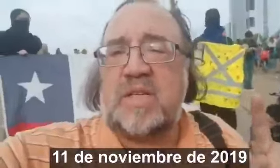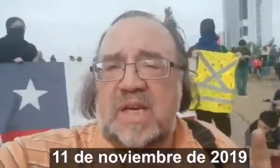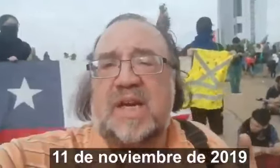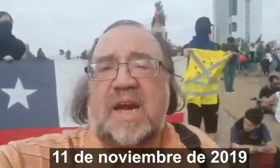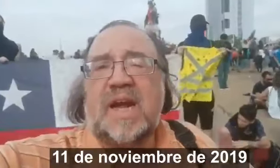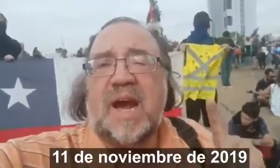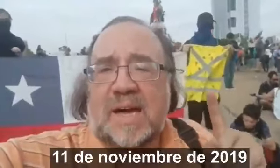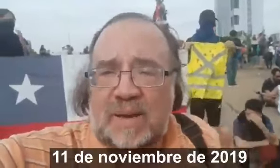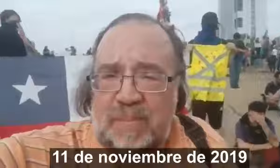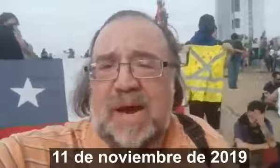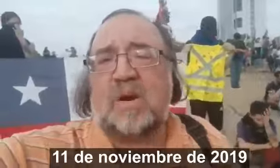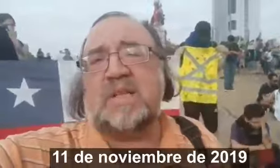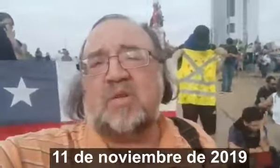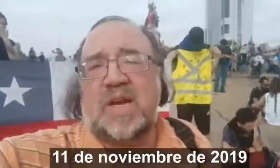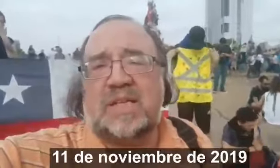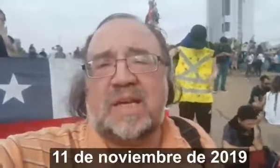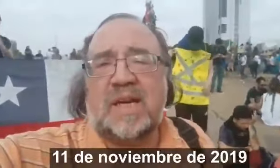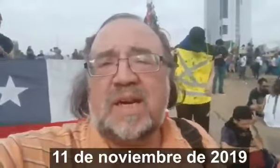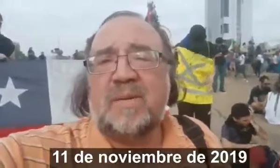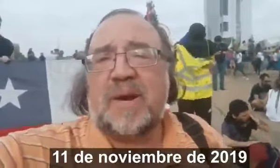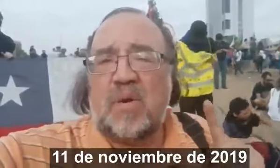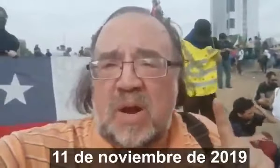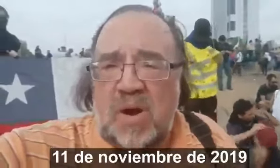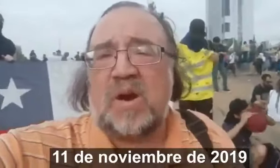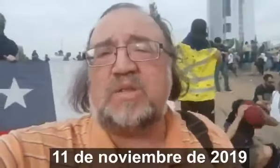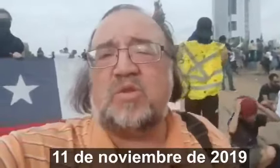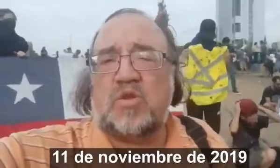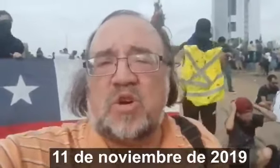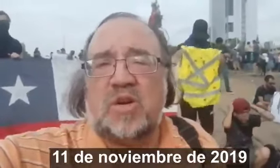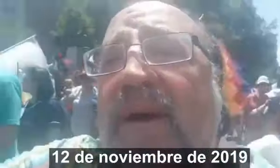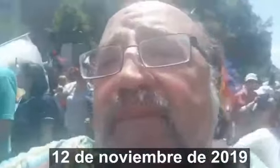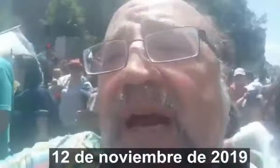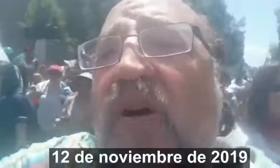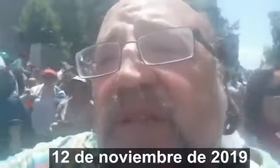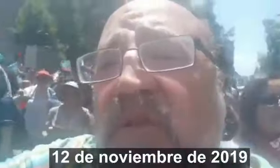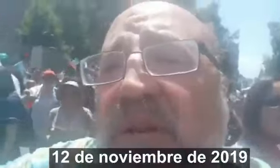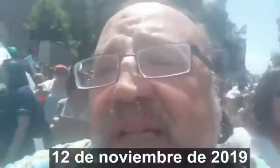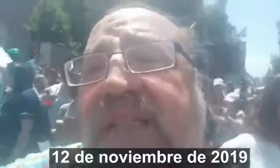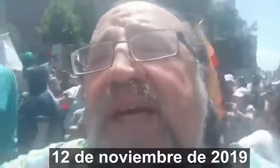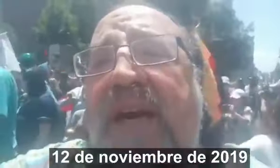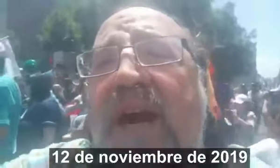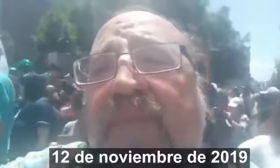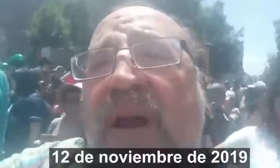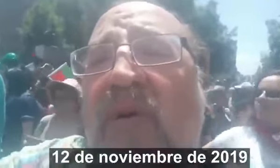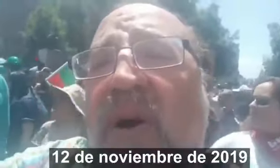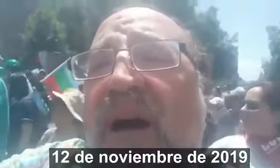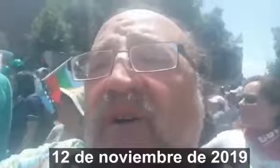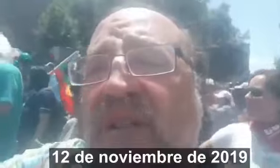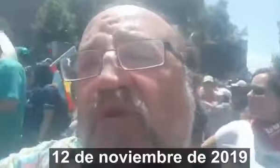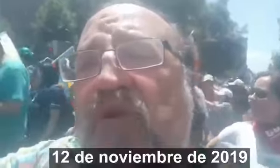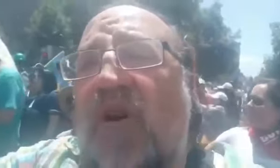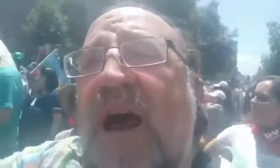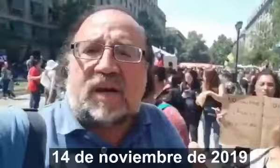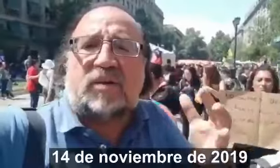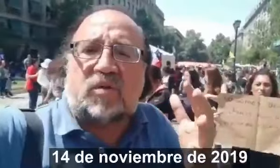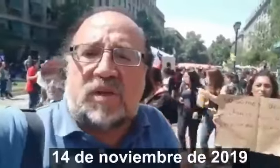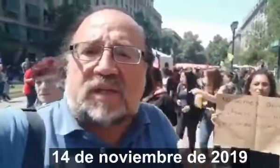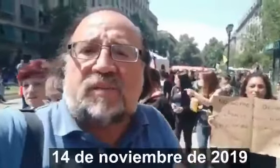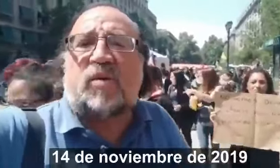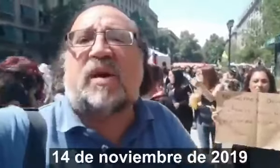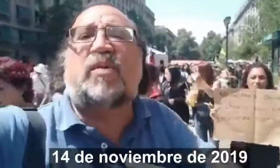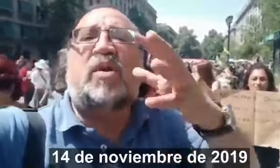eso exige asamblea constituyente para una nueva constitución. Asamblea constituyente para una nueva constitución.